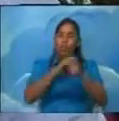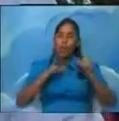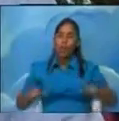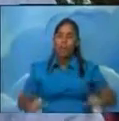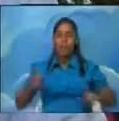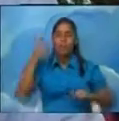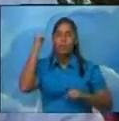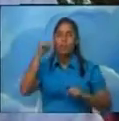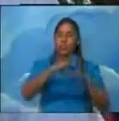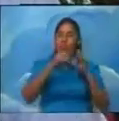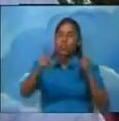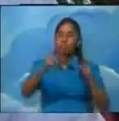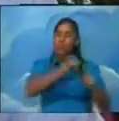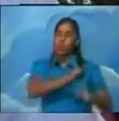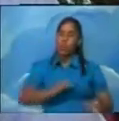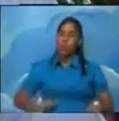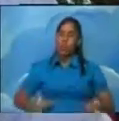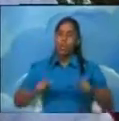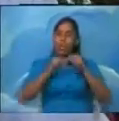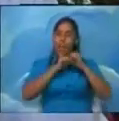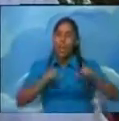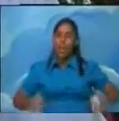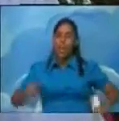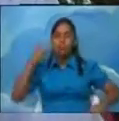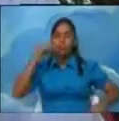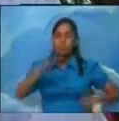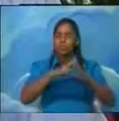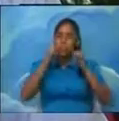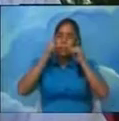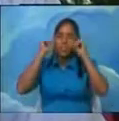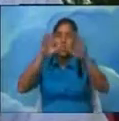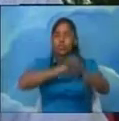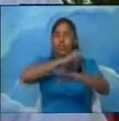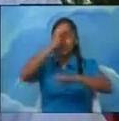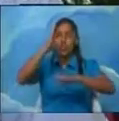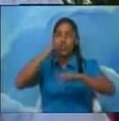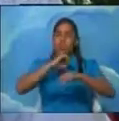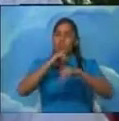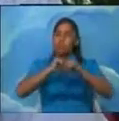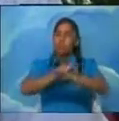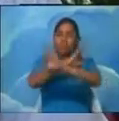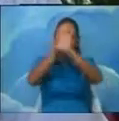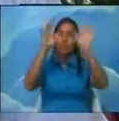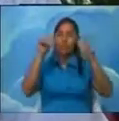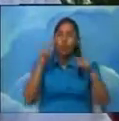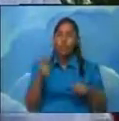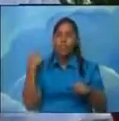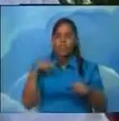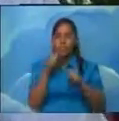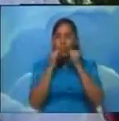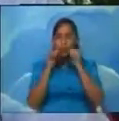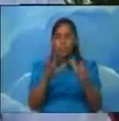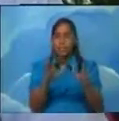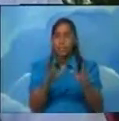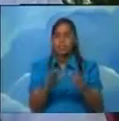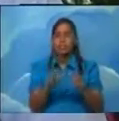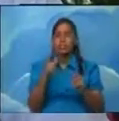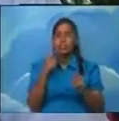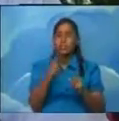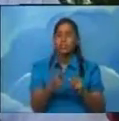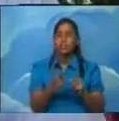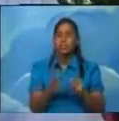verdad, verdad, hoy estamos viendo la bendición de Dios. Qué maravilloso es cuando hoy tenemos la bendición. Es como dice el